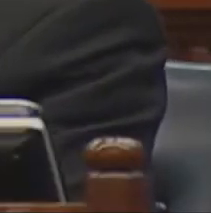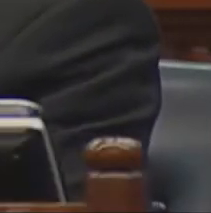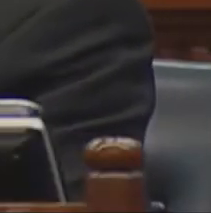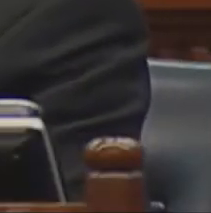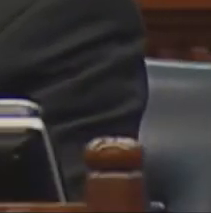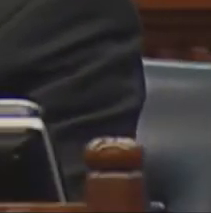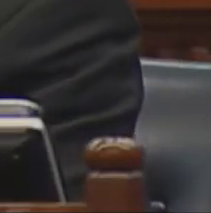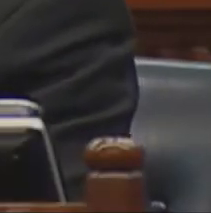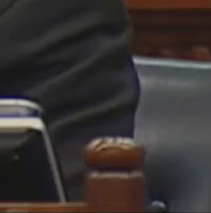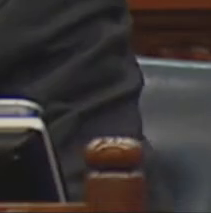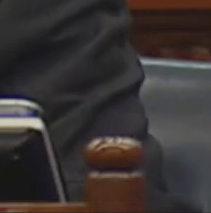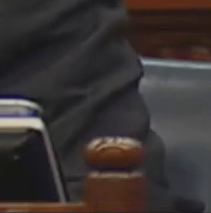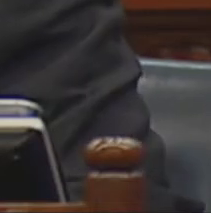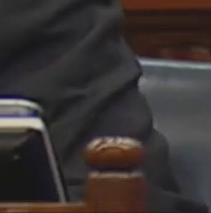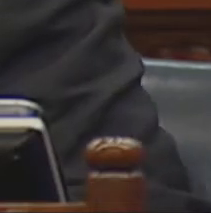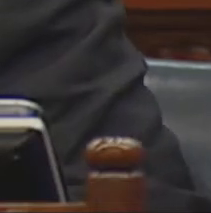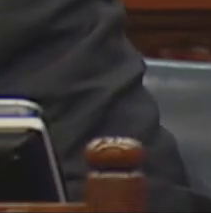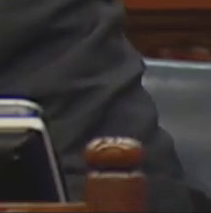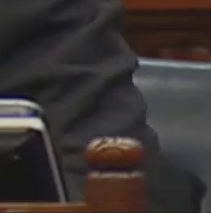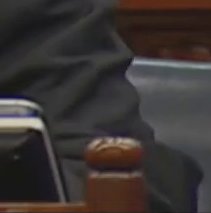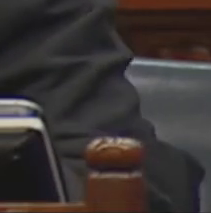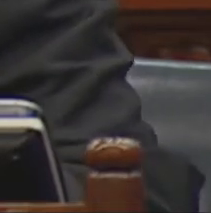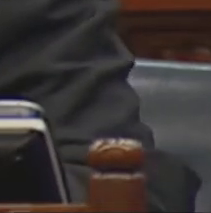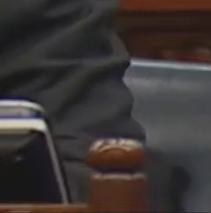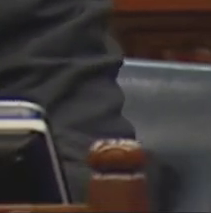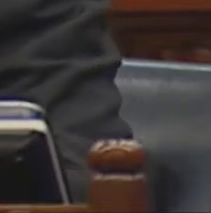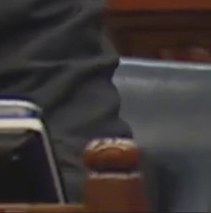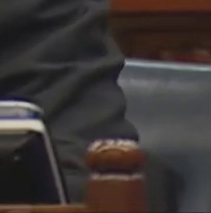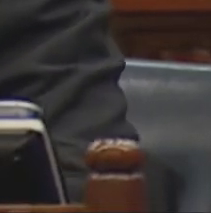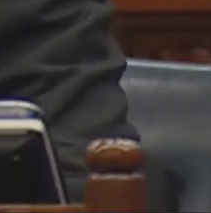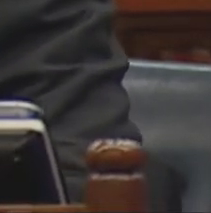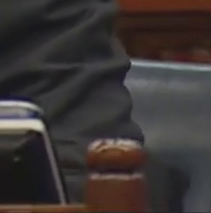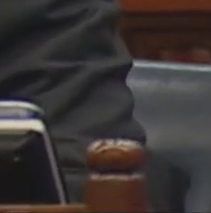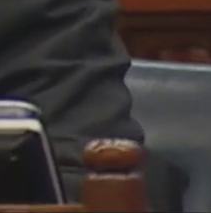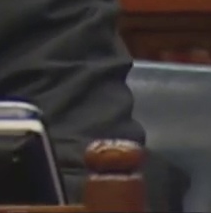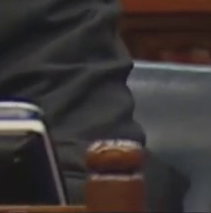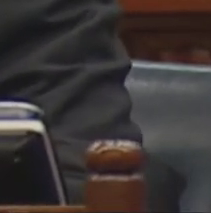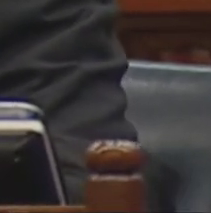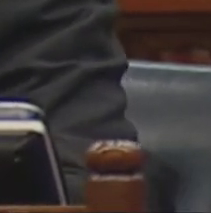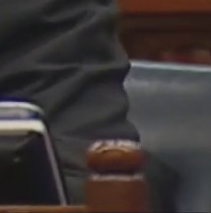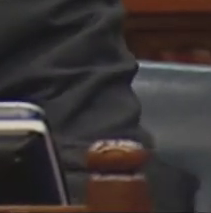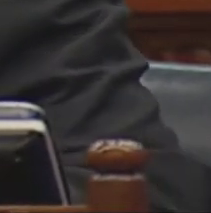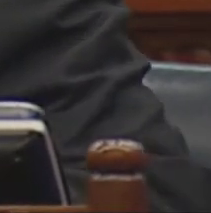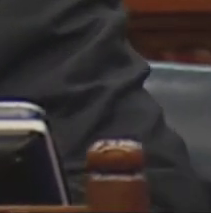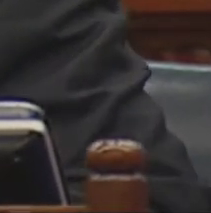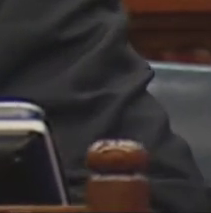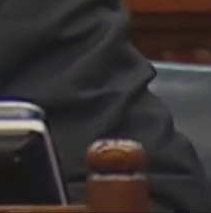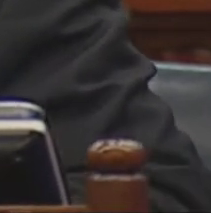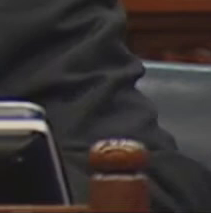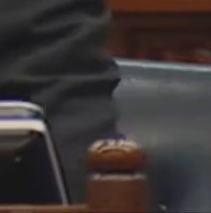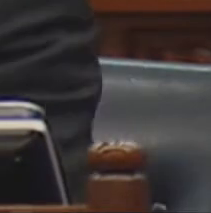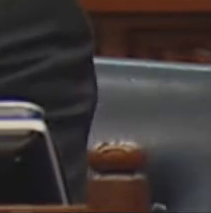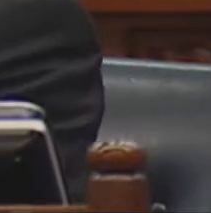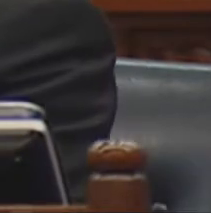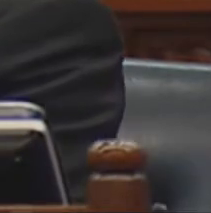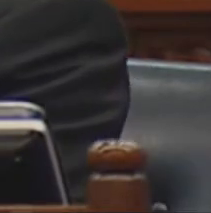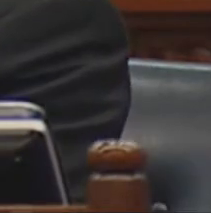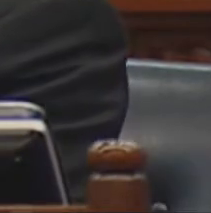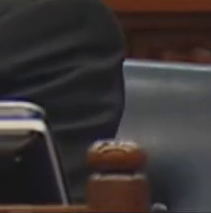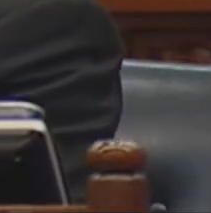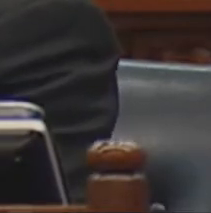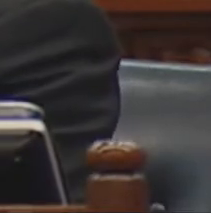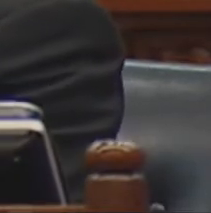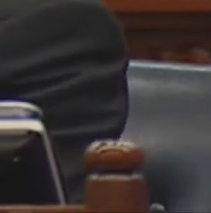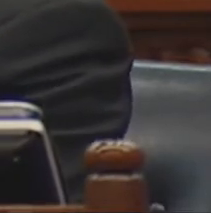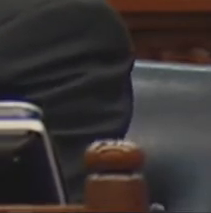trámite, sino que esta iniciativa pues pasará a la Comisión de Cultura y Educación para que